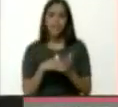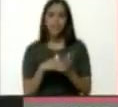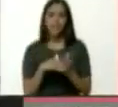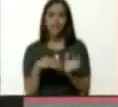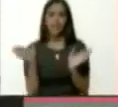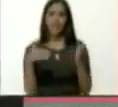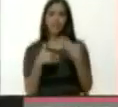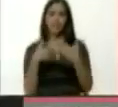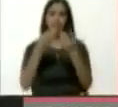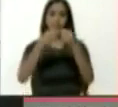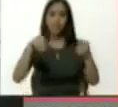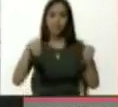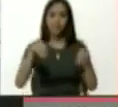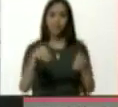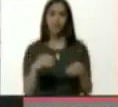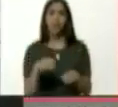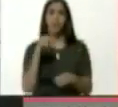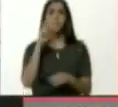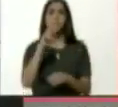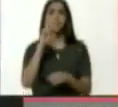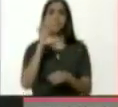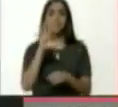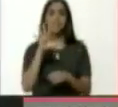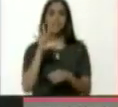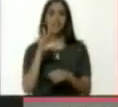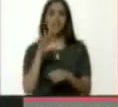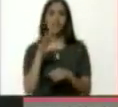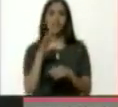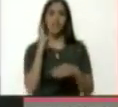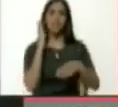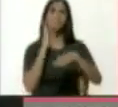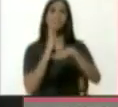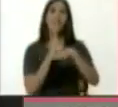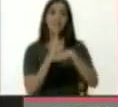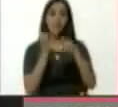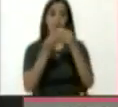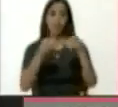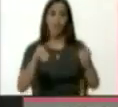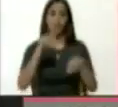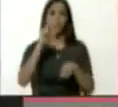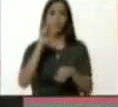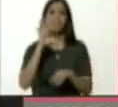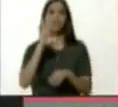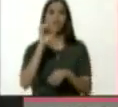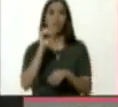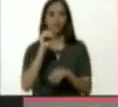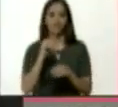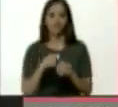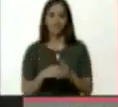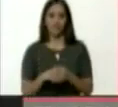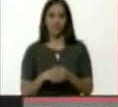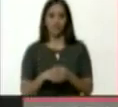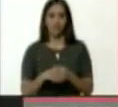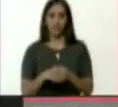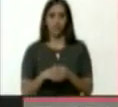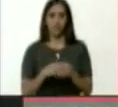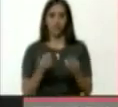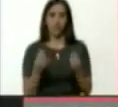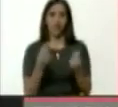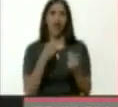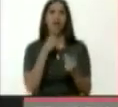cuánto? 25. El medio, 50 el cartón. ¿En cuánto amaneció el azúcar?